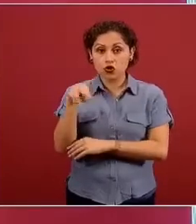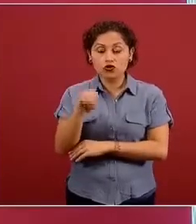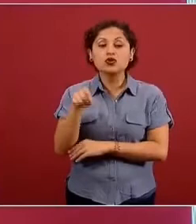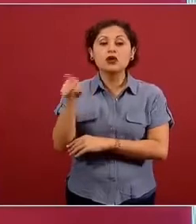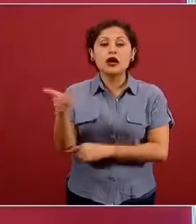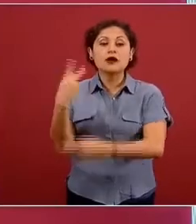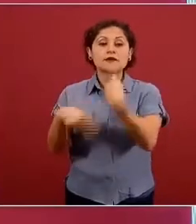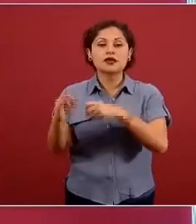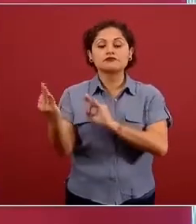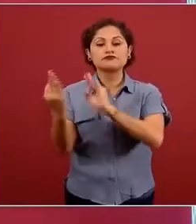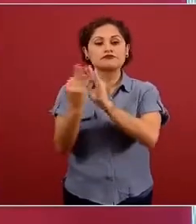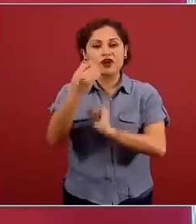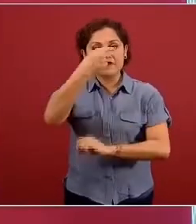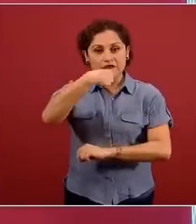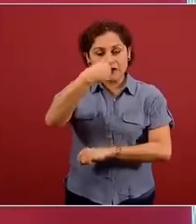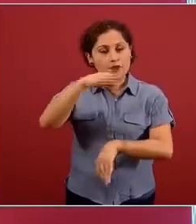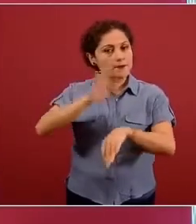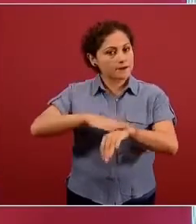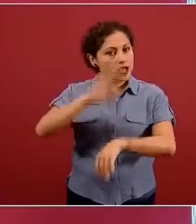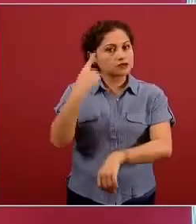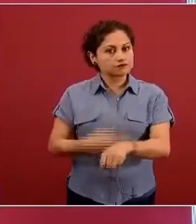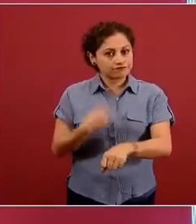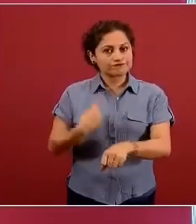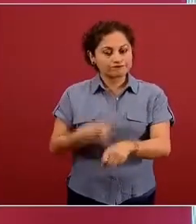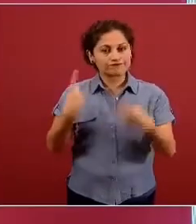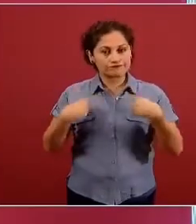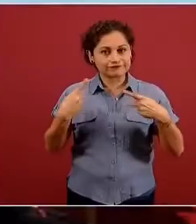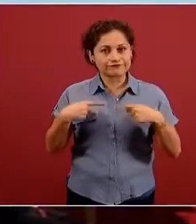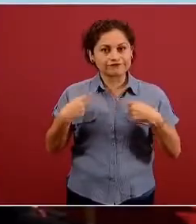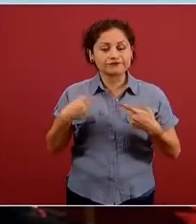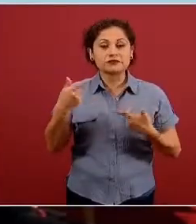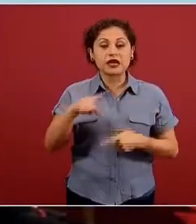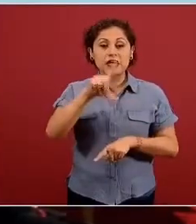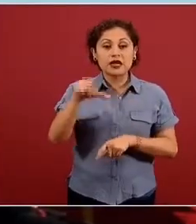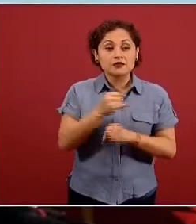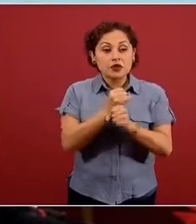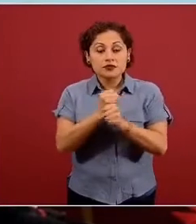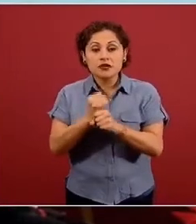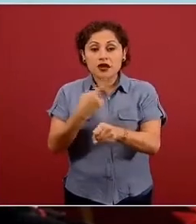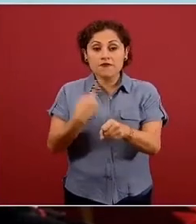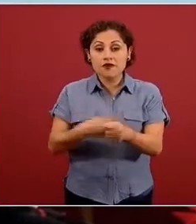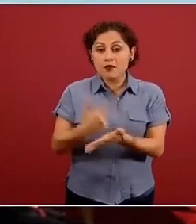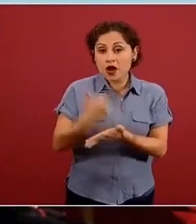tengan infecciones respiratorias agudas, tanto leves como graves. La siguiente.